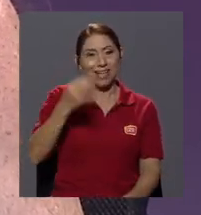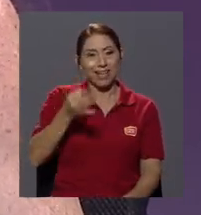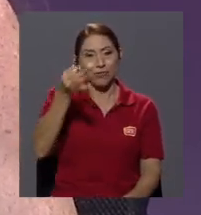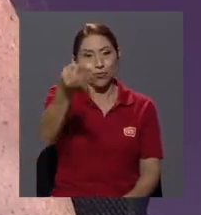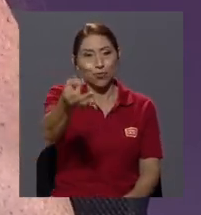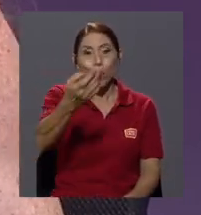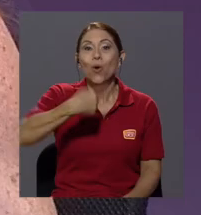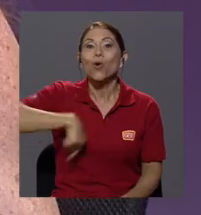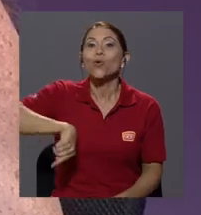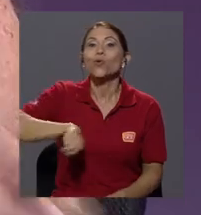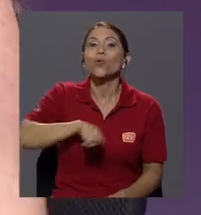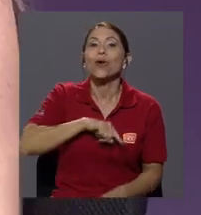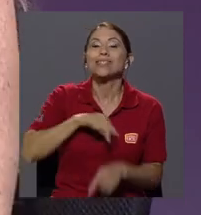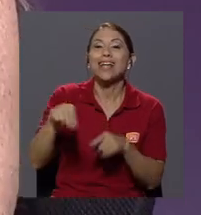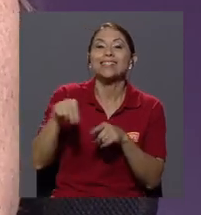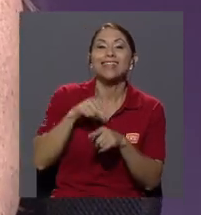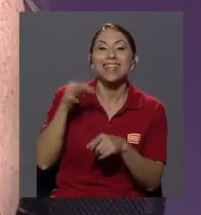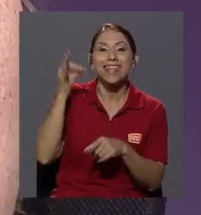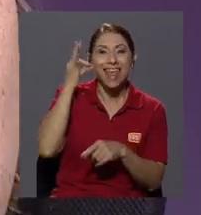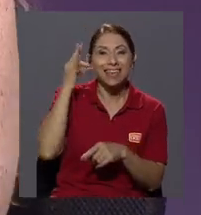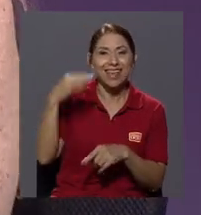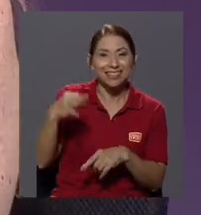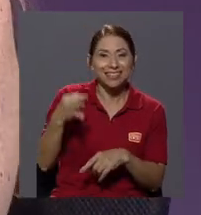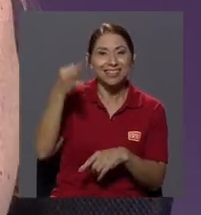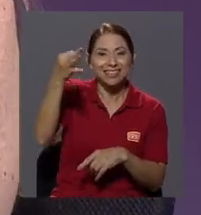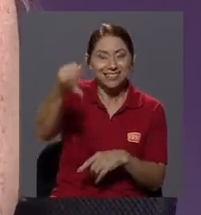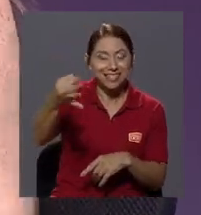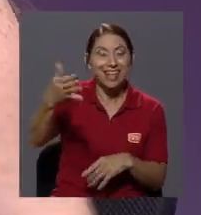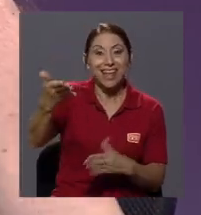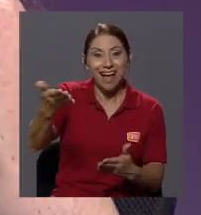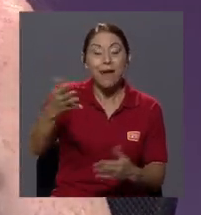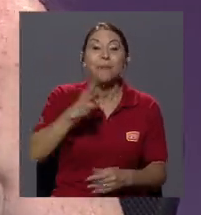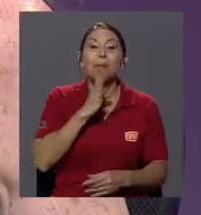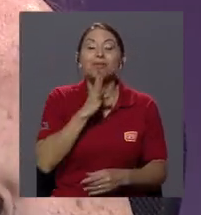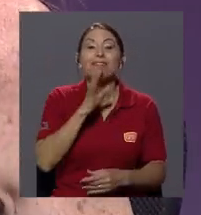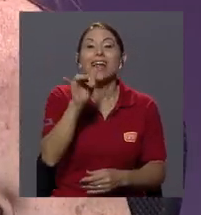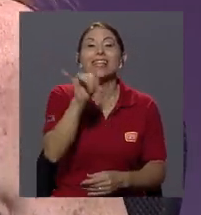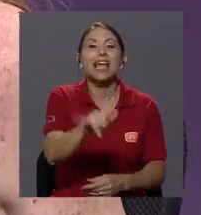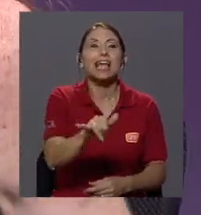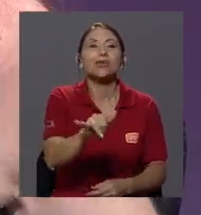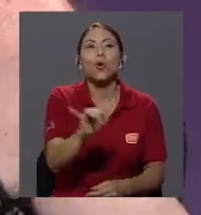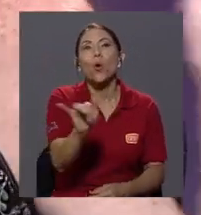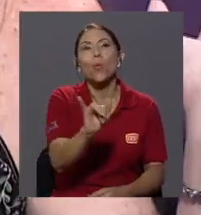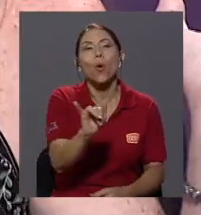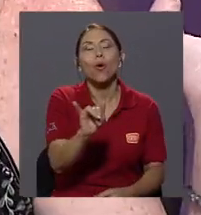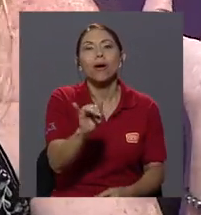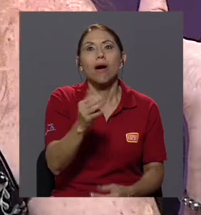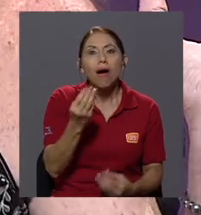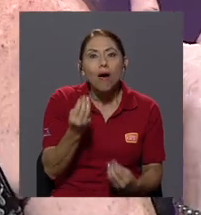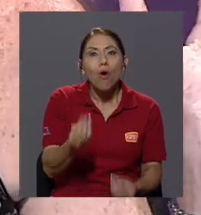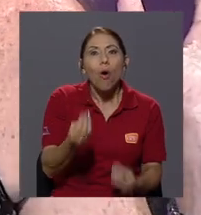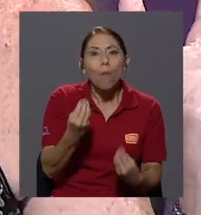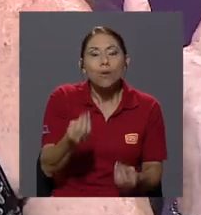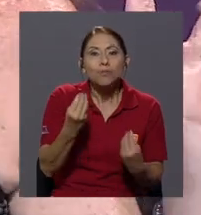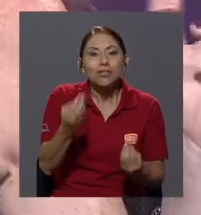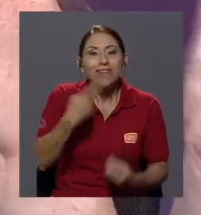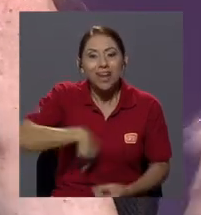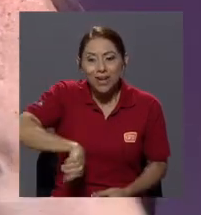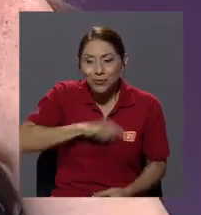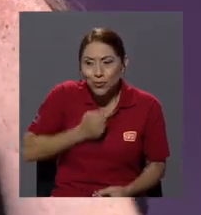vamos a hablar de eso como cómo es posible que obligamos a las mujeres a acostar a boca arriba y